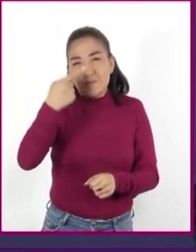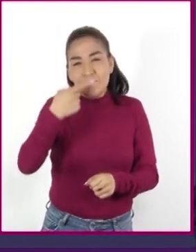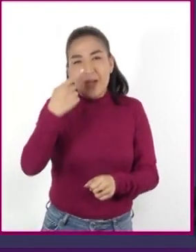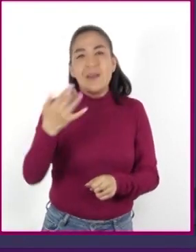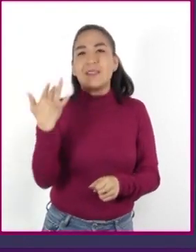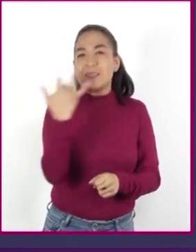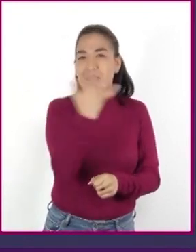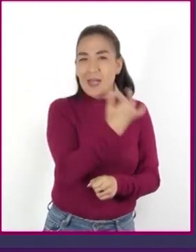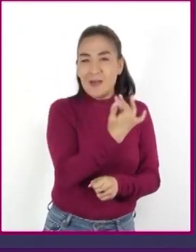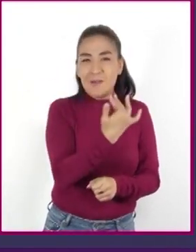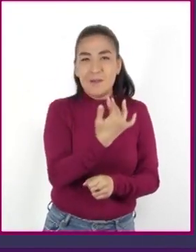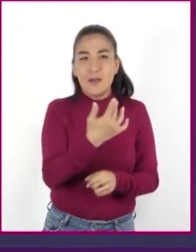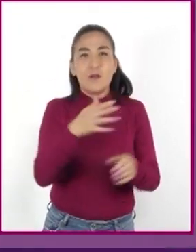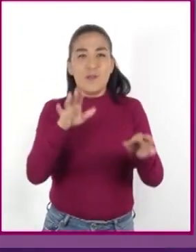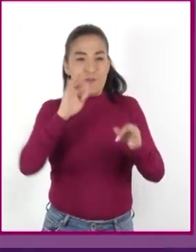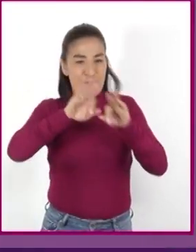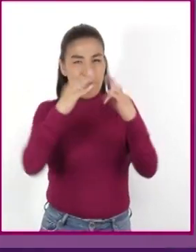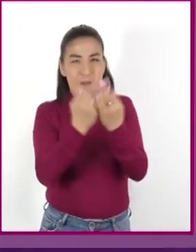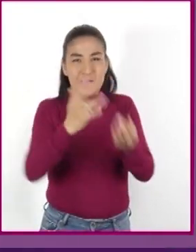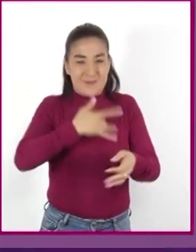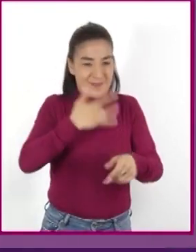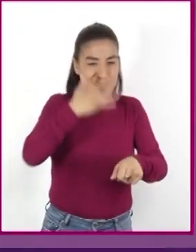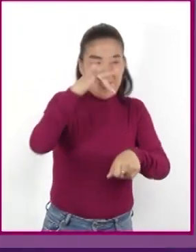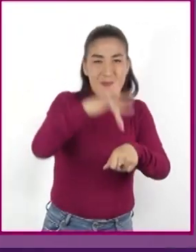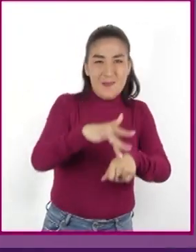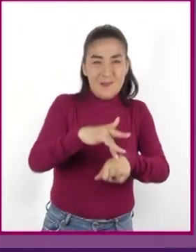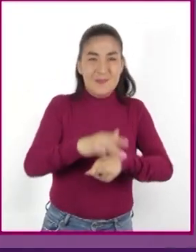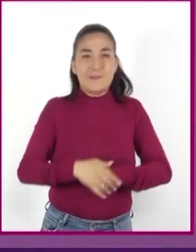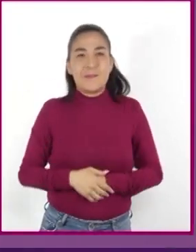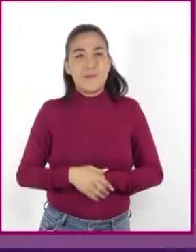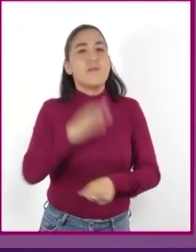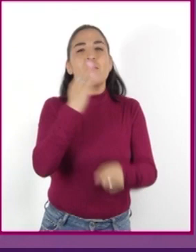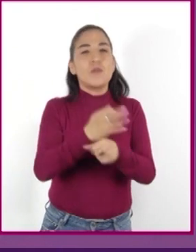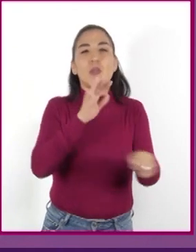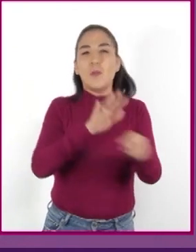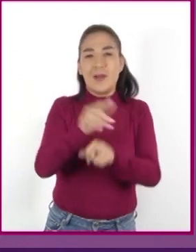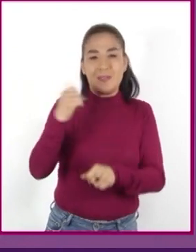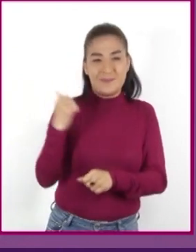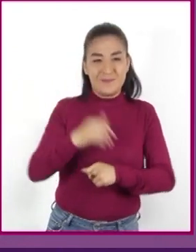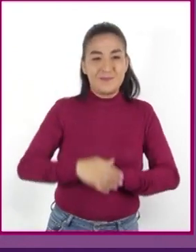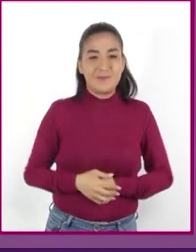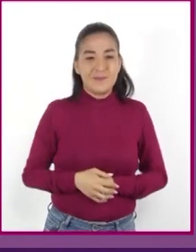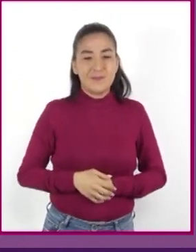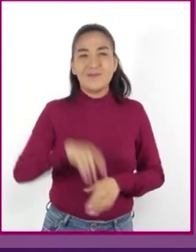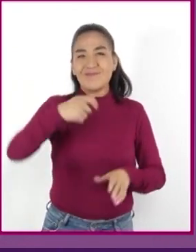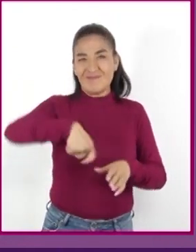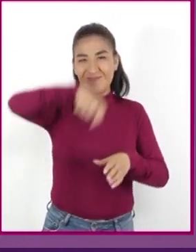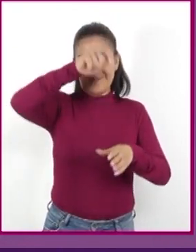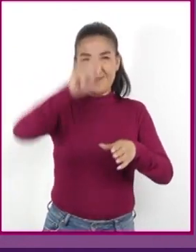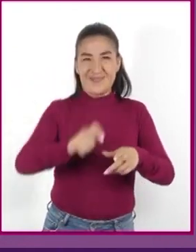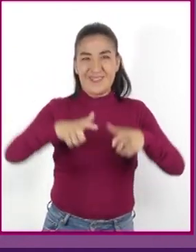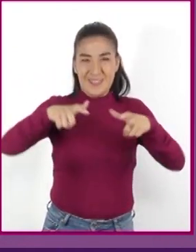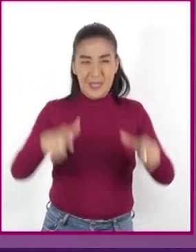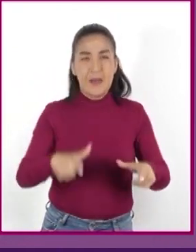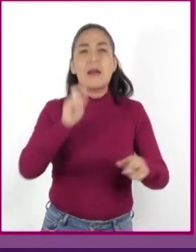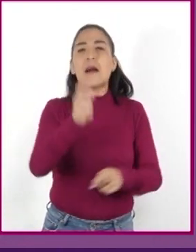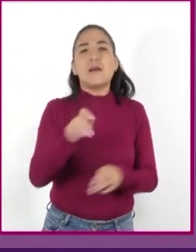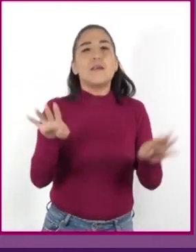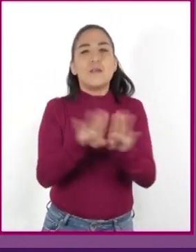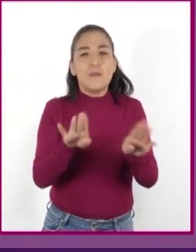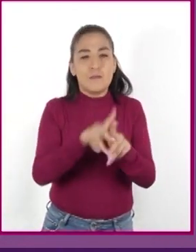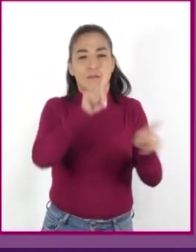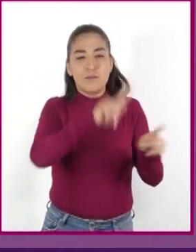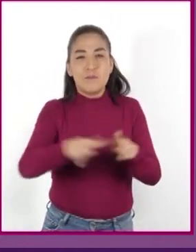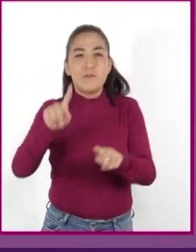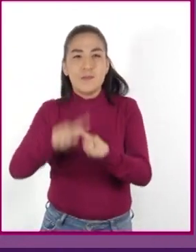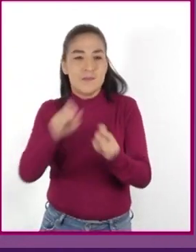el sabor, la textura. El producto, en este caso los panqueques, ¿tienen similitud con los ingredientes